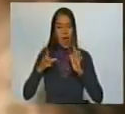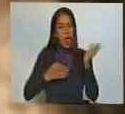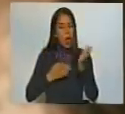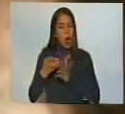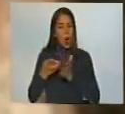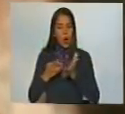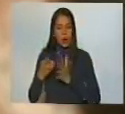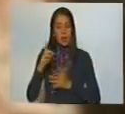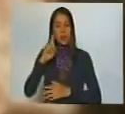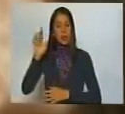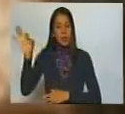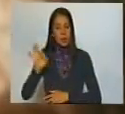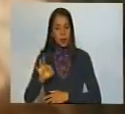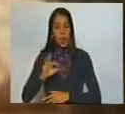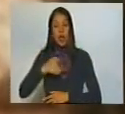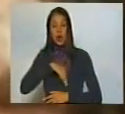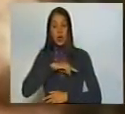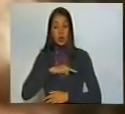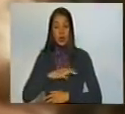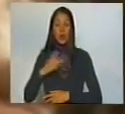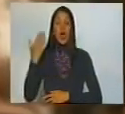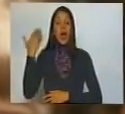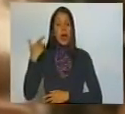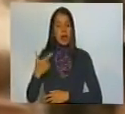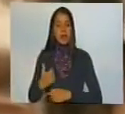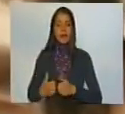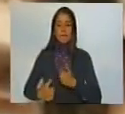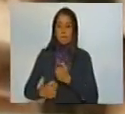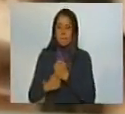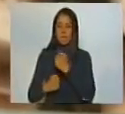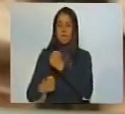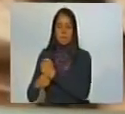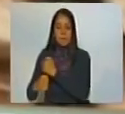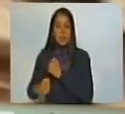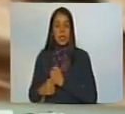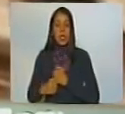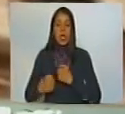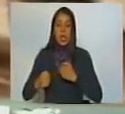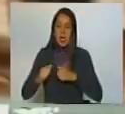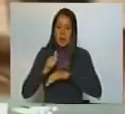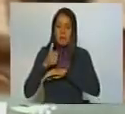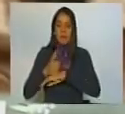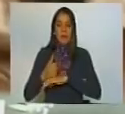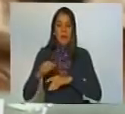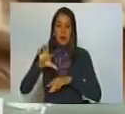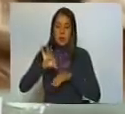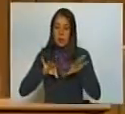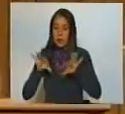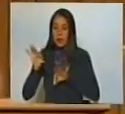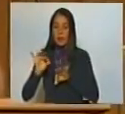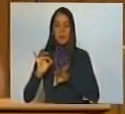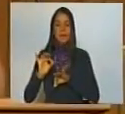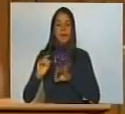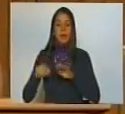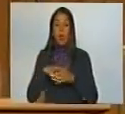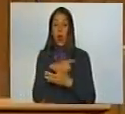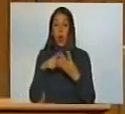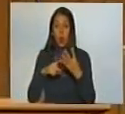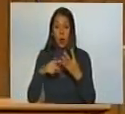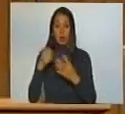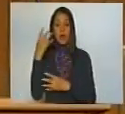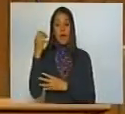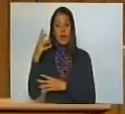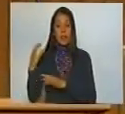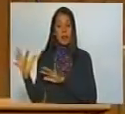porque venimos desde las bases con nuestros dirigentes. En nuestro cuarto congreso tuvimos mesas de trabajo, tuvimos